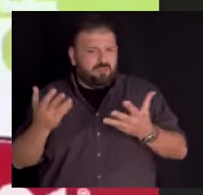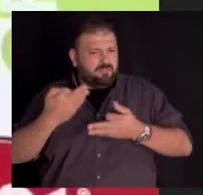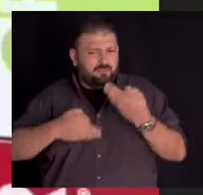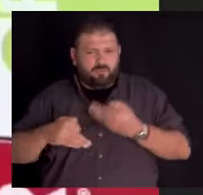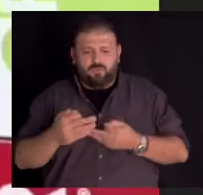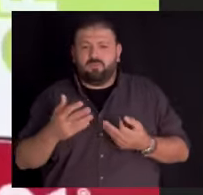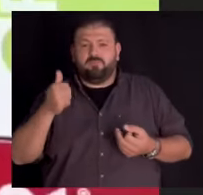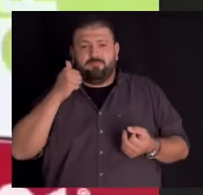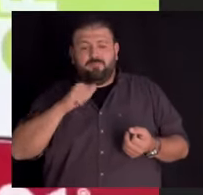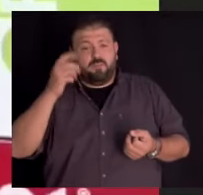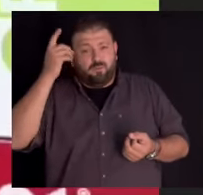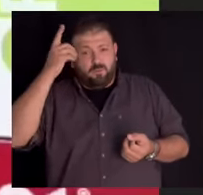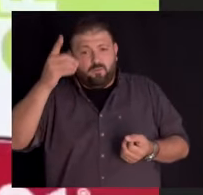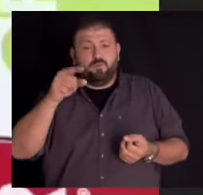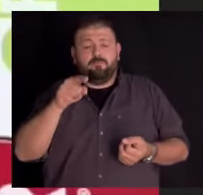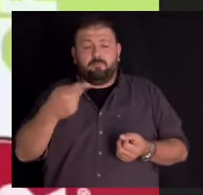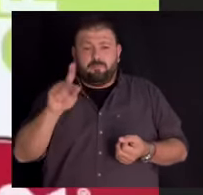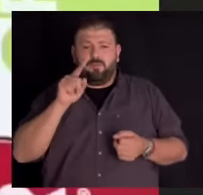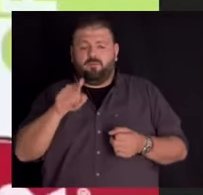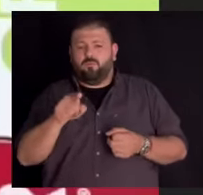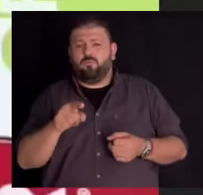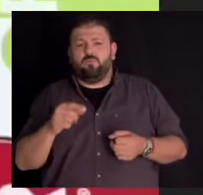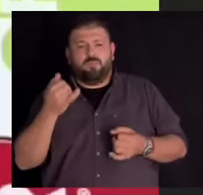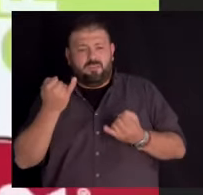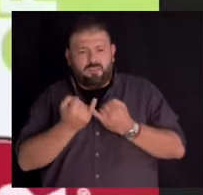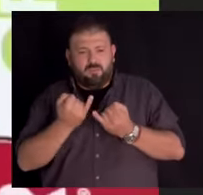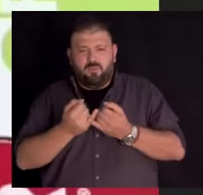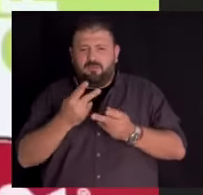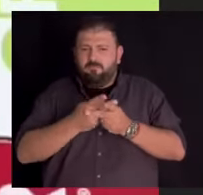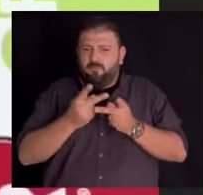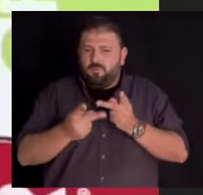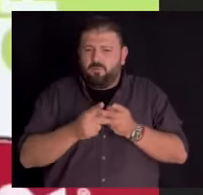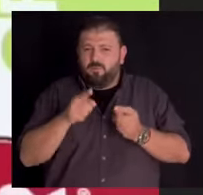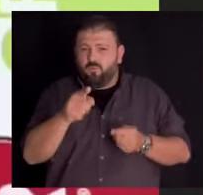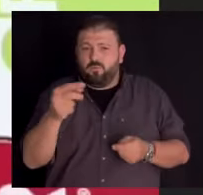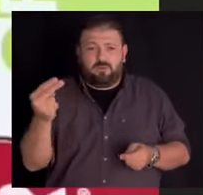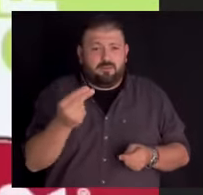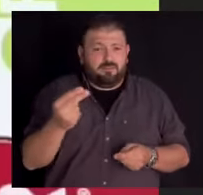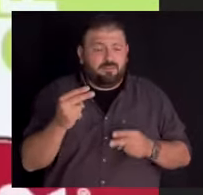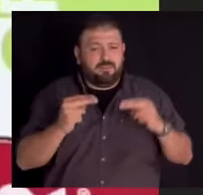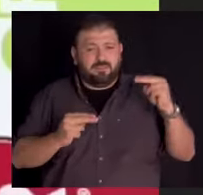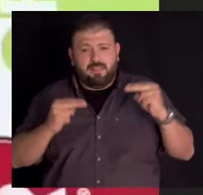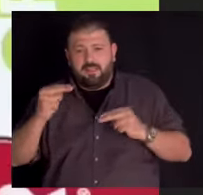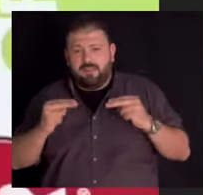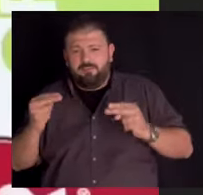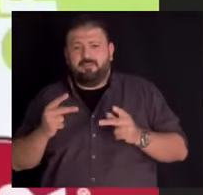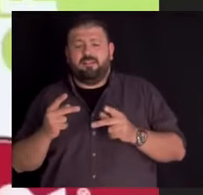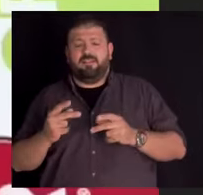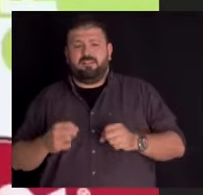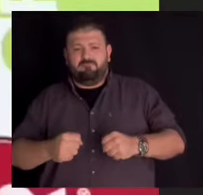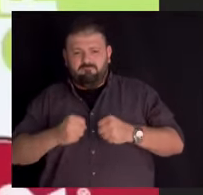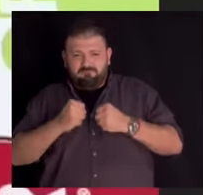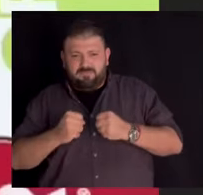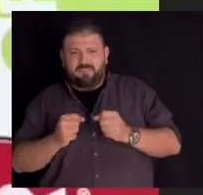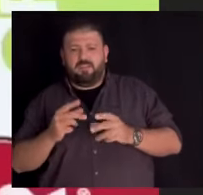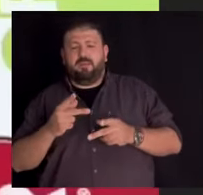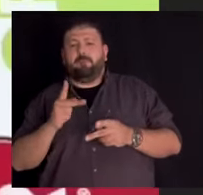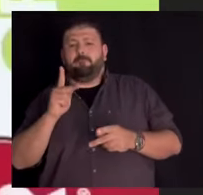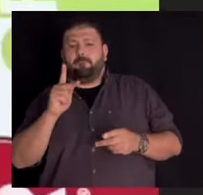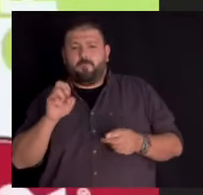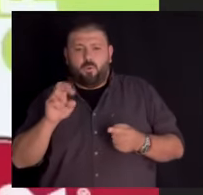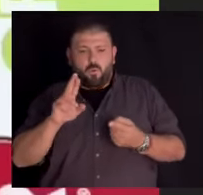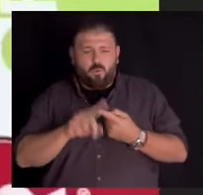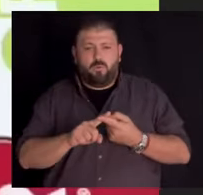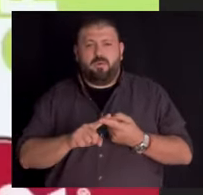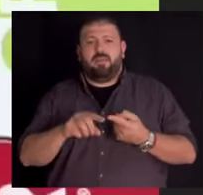recurre a Dios, pero también recurre a tus productos. Necesitas un nivel de energía todavía superior. Mete el Optimus, el Magnus, el Power Maker, el